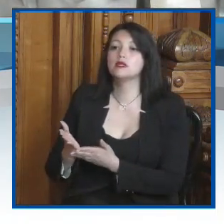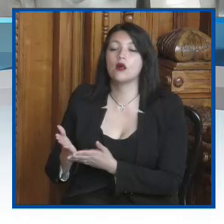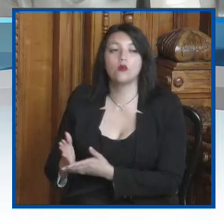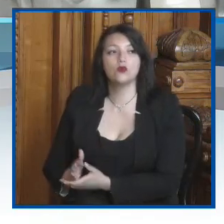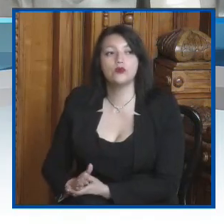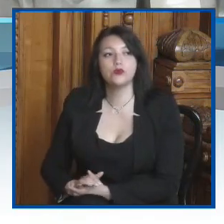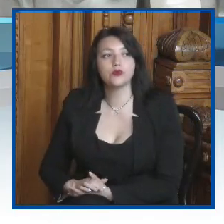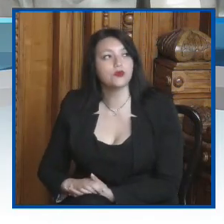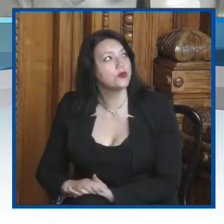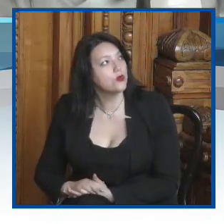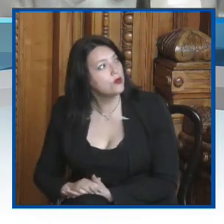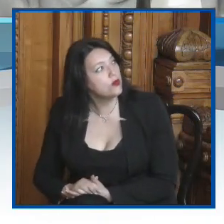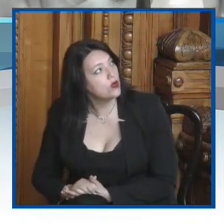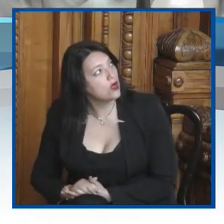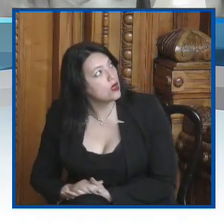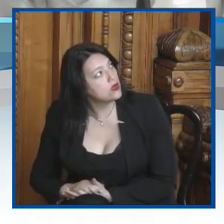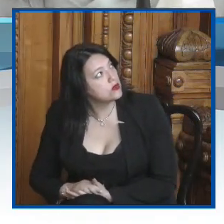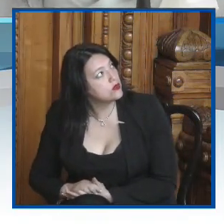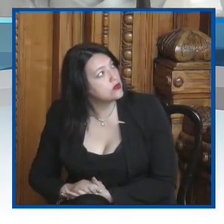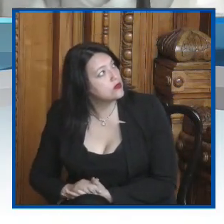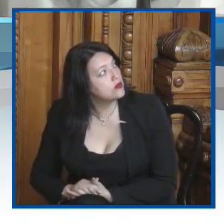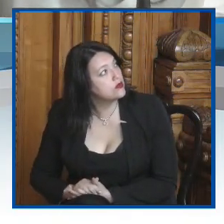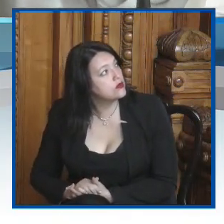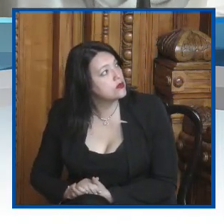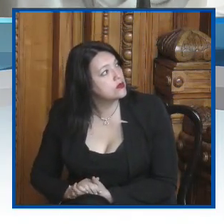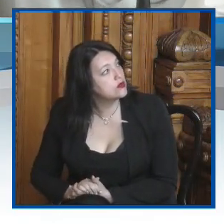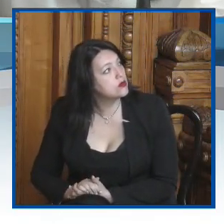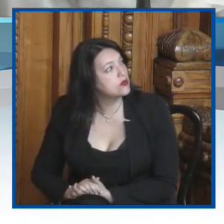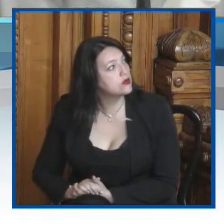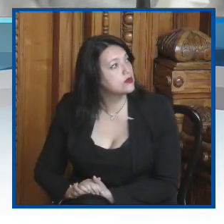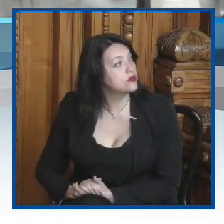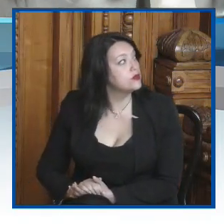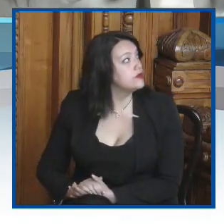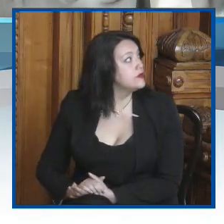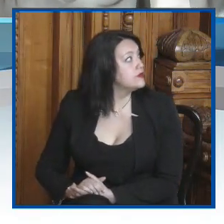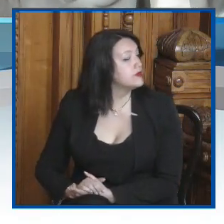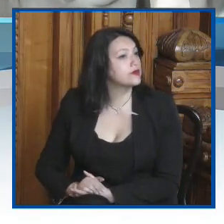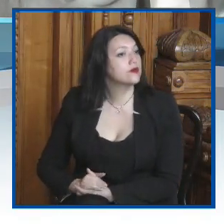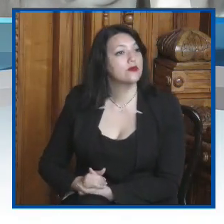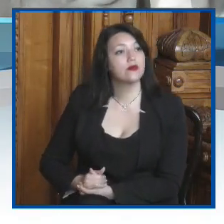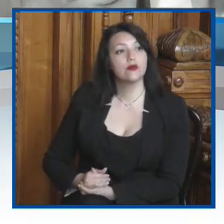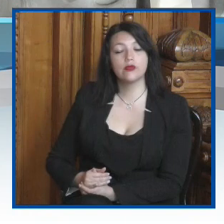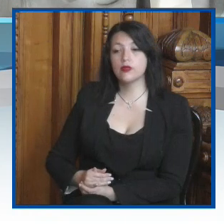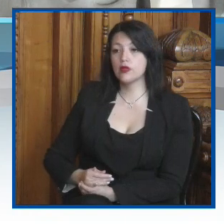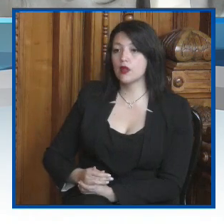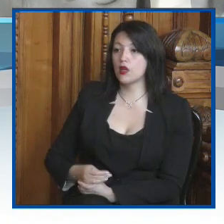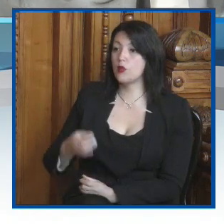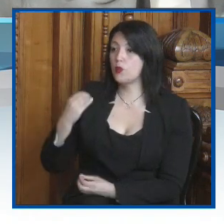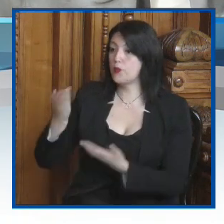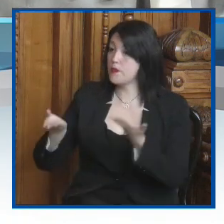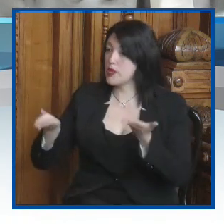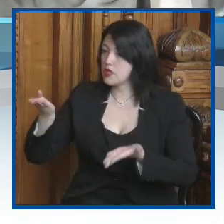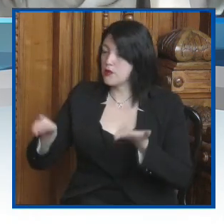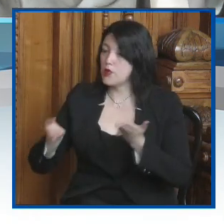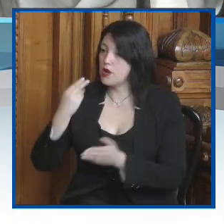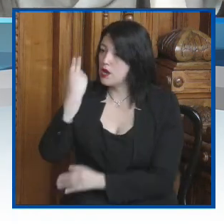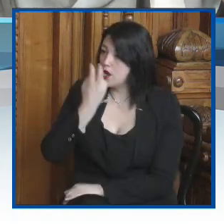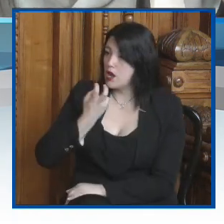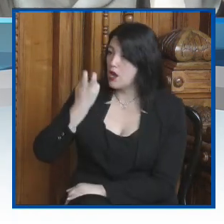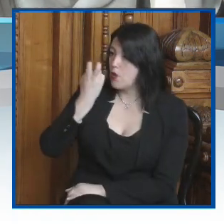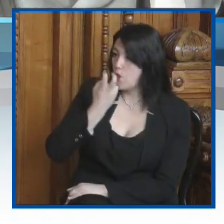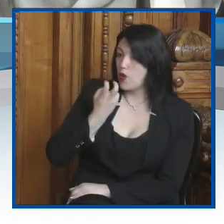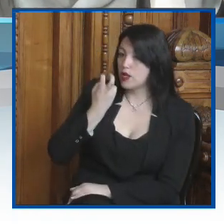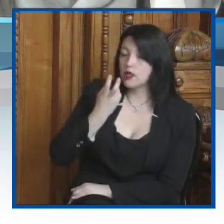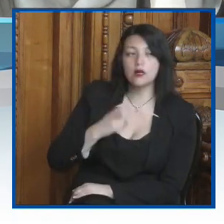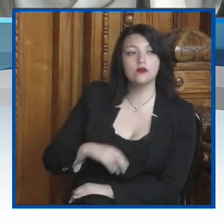Y la verdad, no lo van a ver tampoco porque es muy chiquito ahí, pero medimos mucho, por ejemplo, cómo fue el lenguaje, esta es una de las